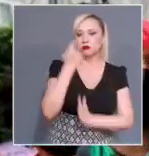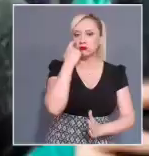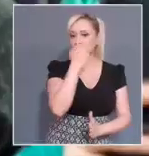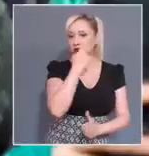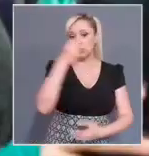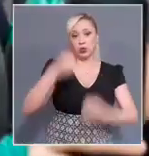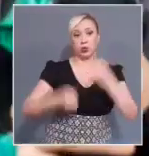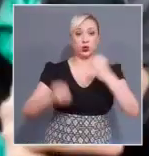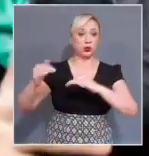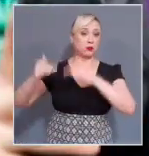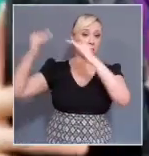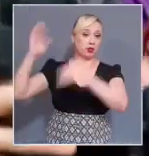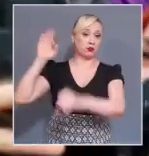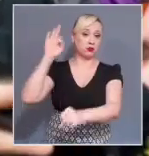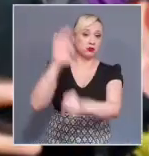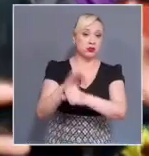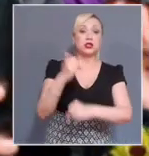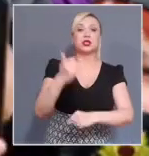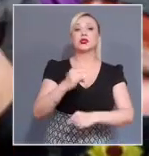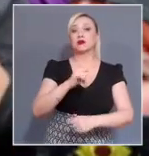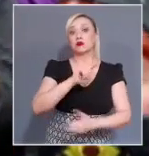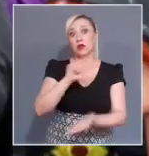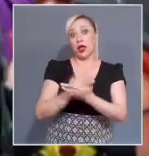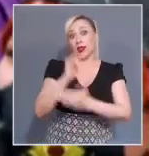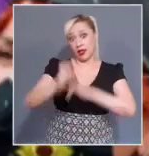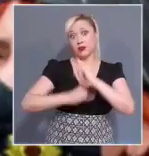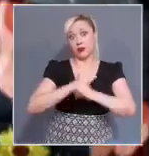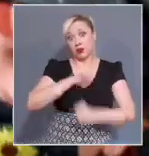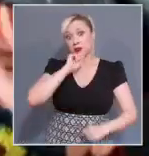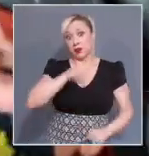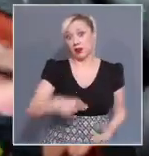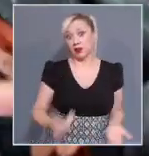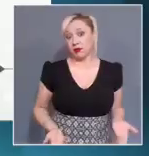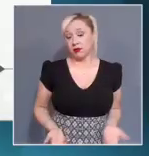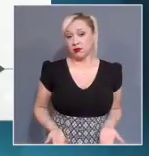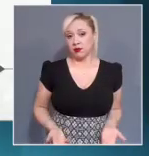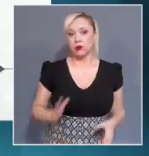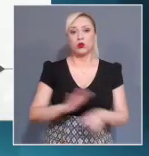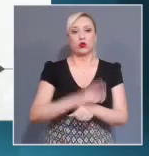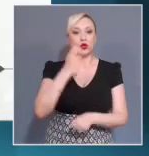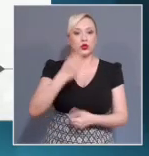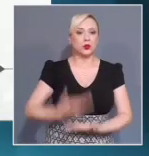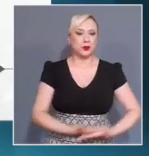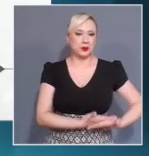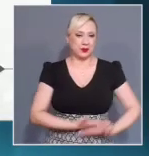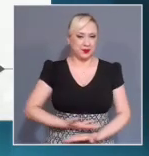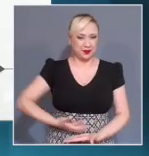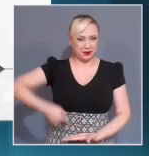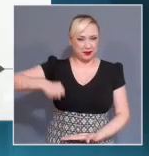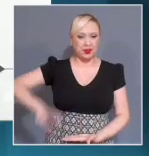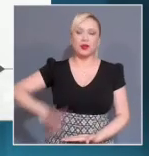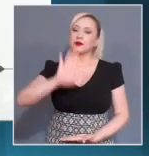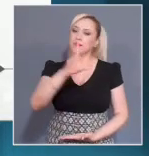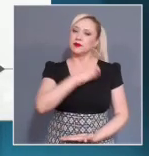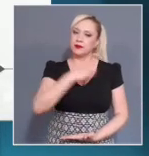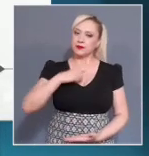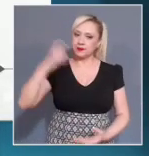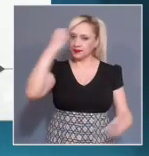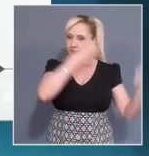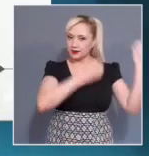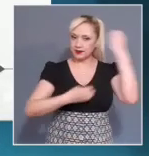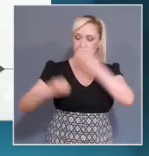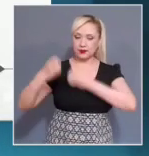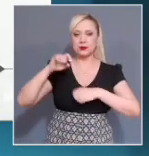organismos internacionales. Por ello, la regularización de la interrupción del embarazo debe analizarse en el plano de la salud pública,